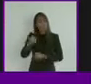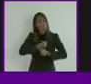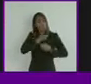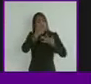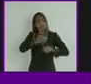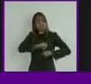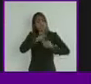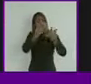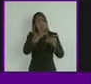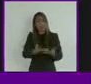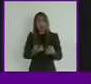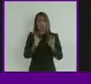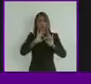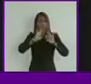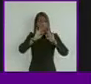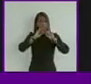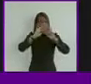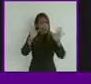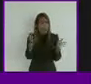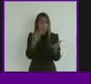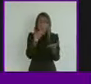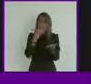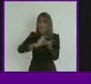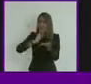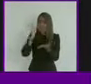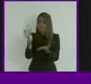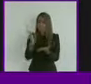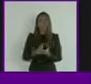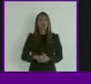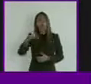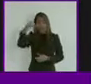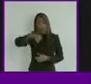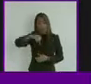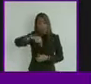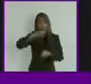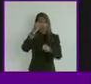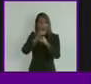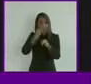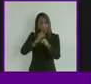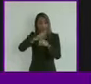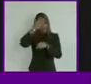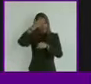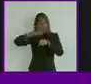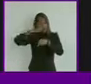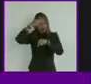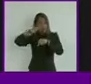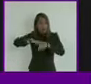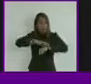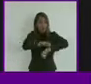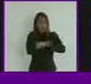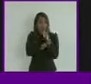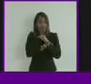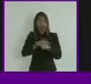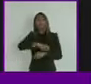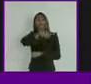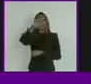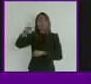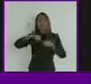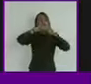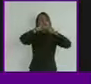la oportunidad que corresponde tener un espacio público, porque esto queda en internet. Evidentemente podrá ser difundido en cualquier parte del mundo a través de